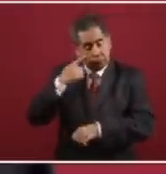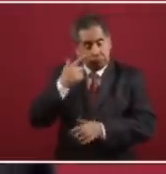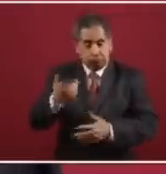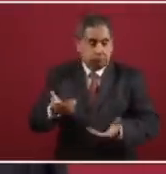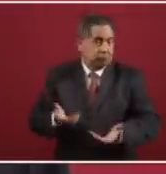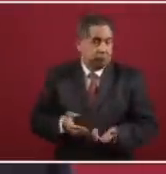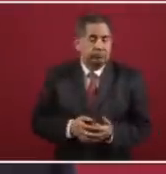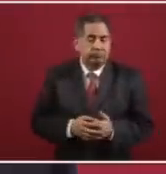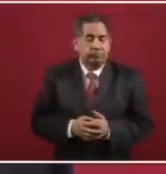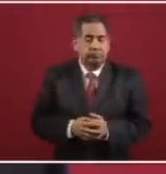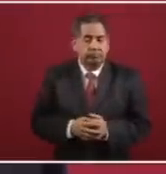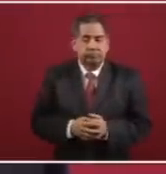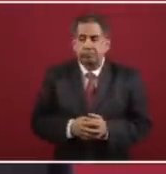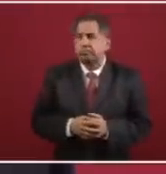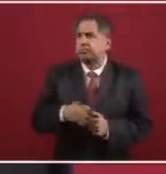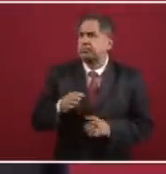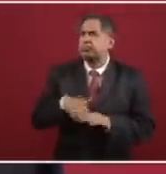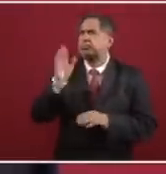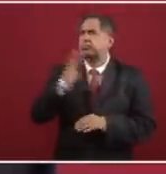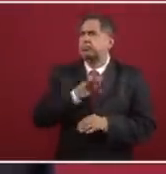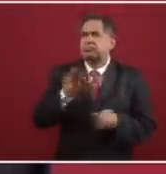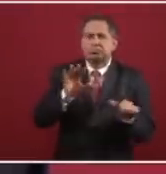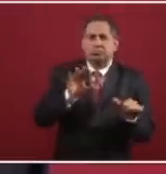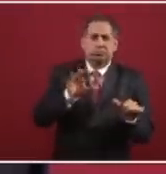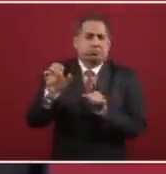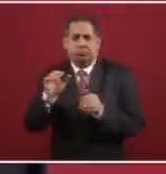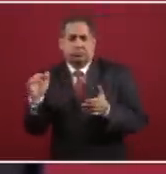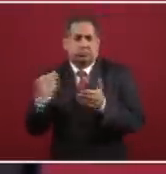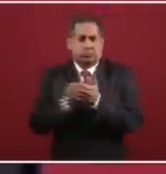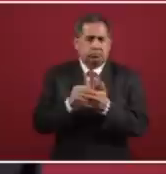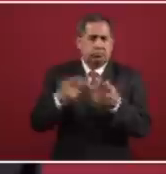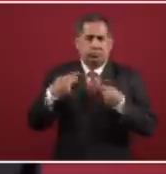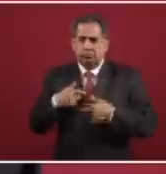Ya van más de 600,000 empleos